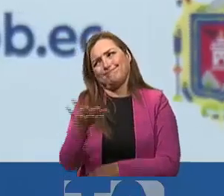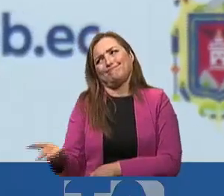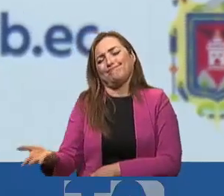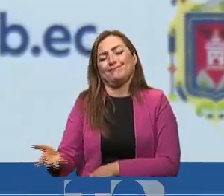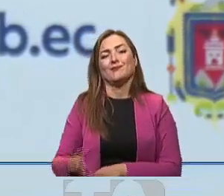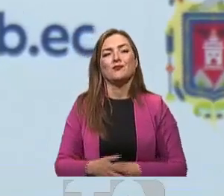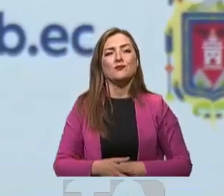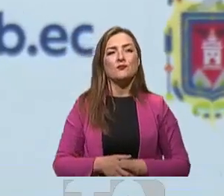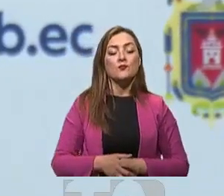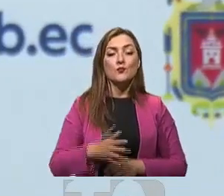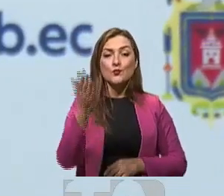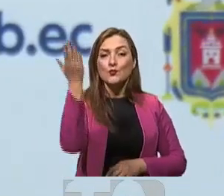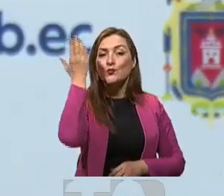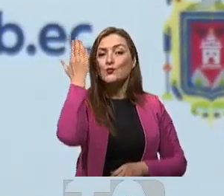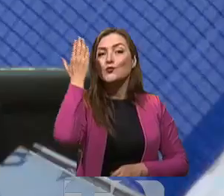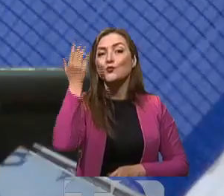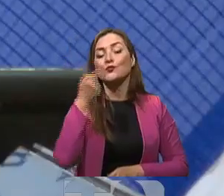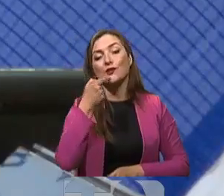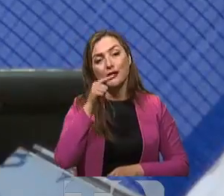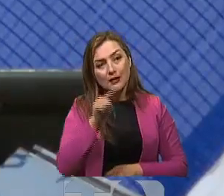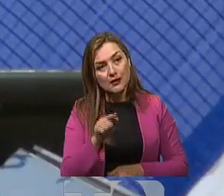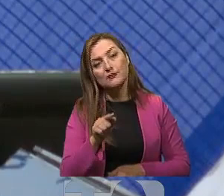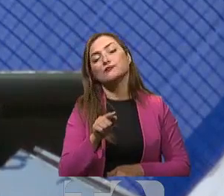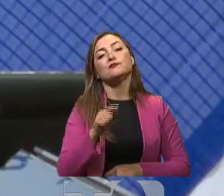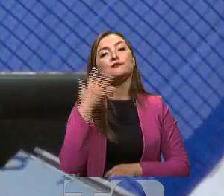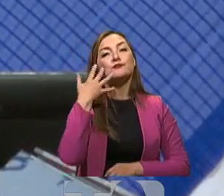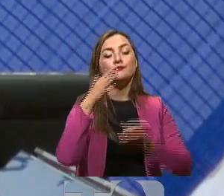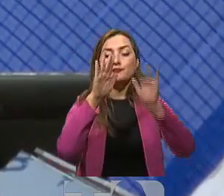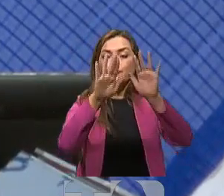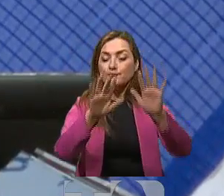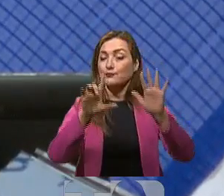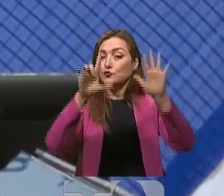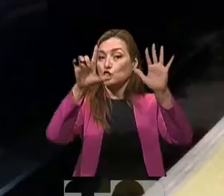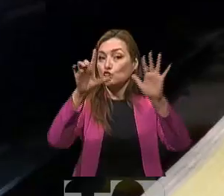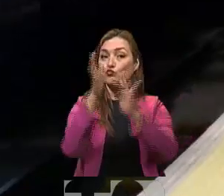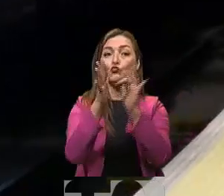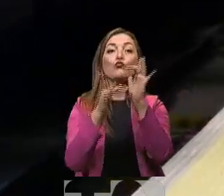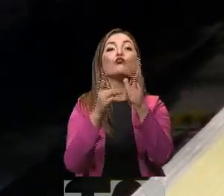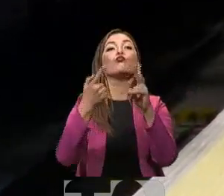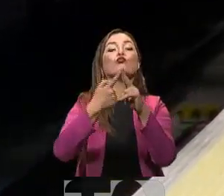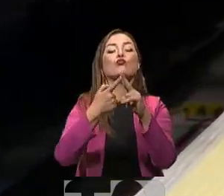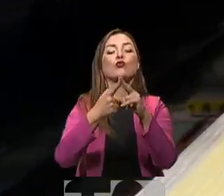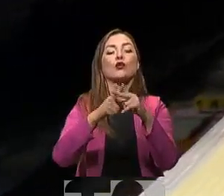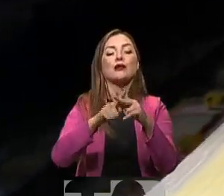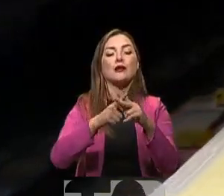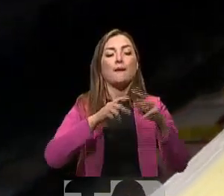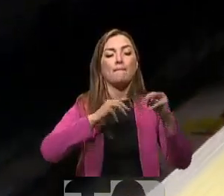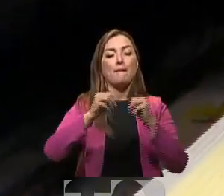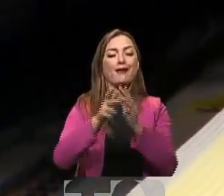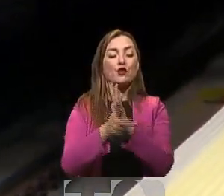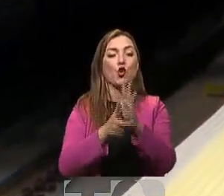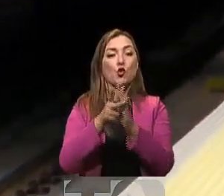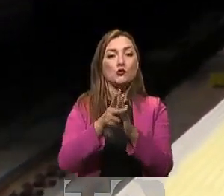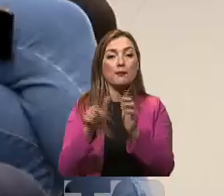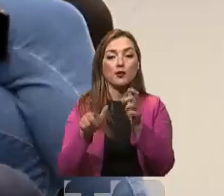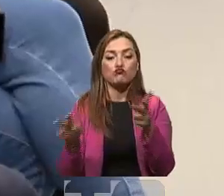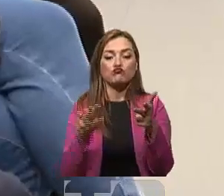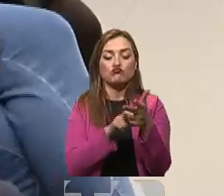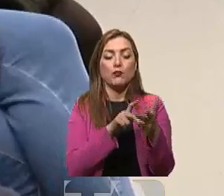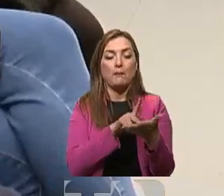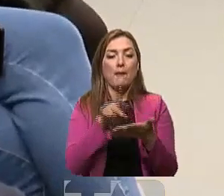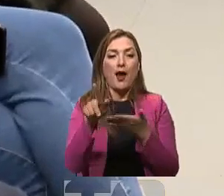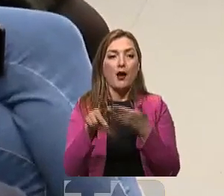El alcalde Santiago Guarderas, por su parte, ratificó que el 17 de abril iniciará la operación pagada, incluso si no están listos aún